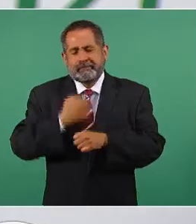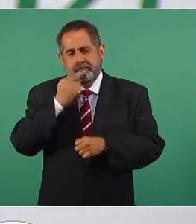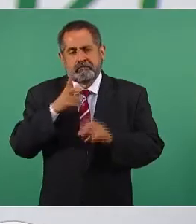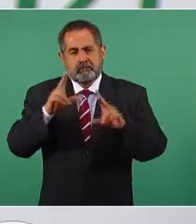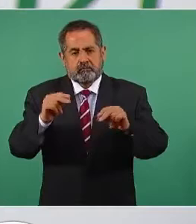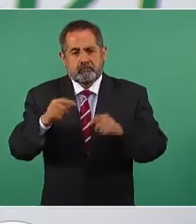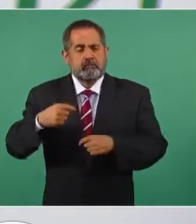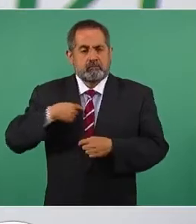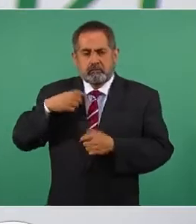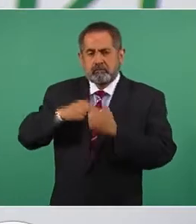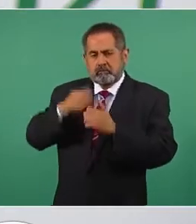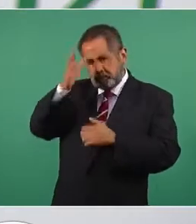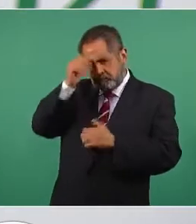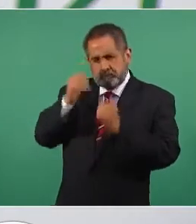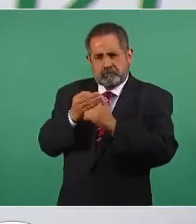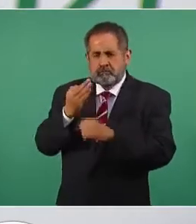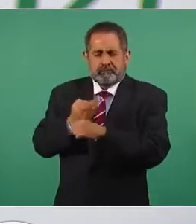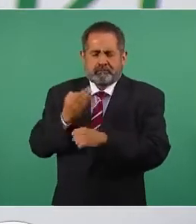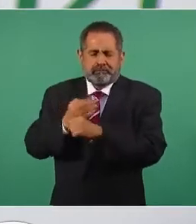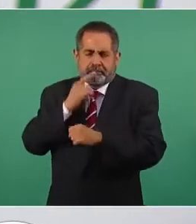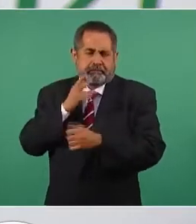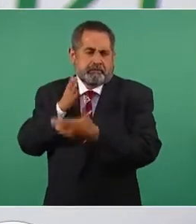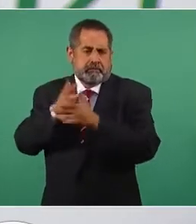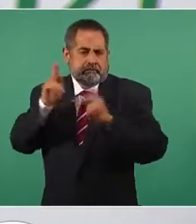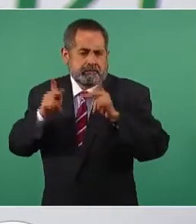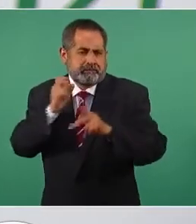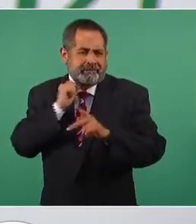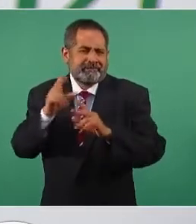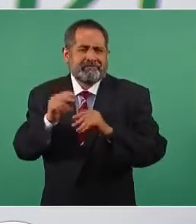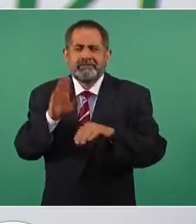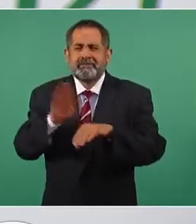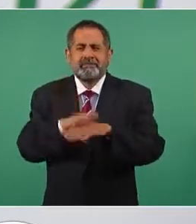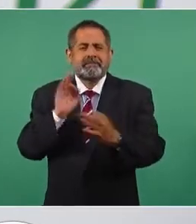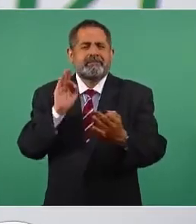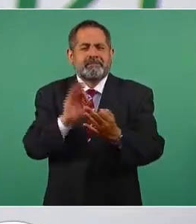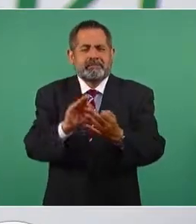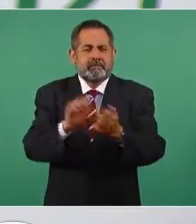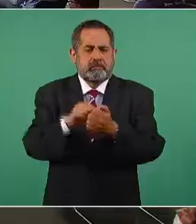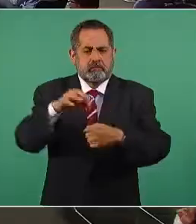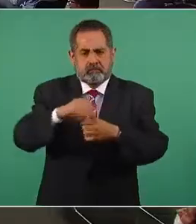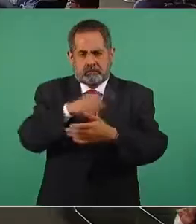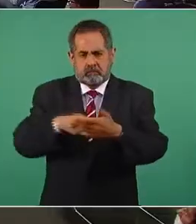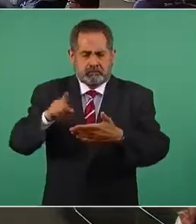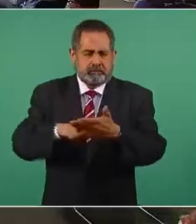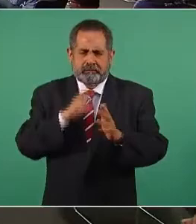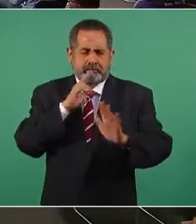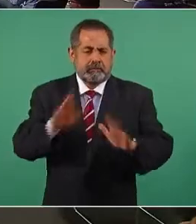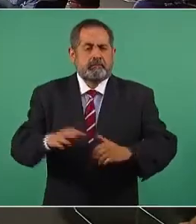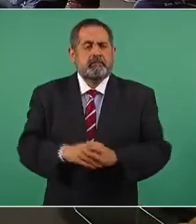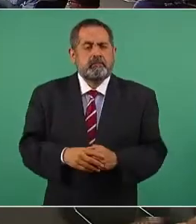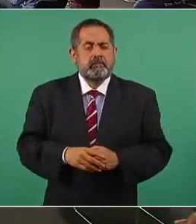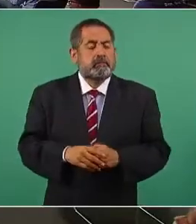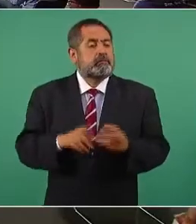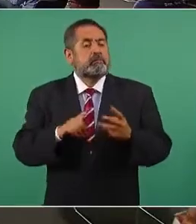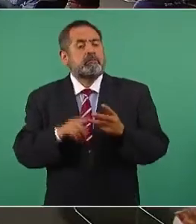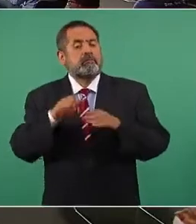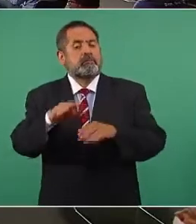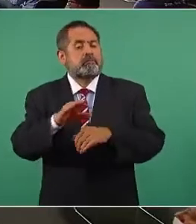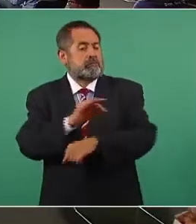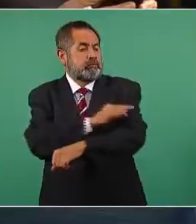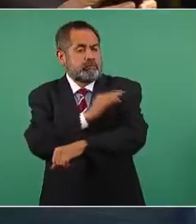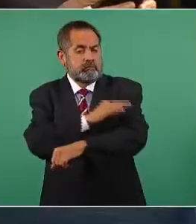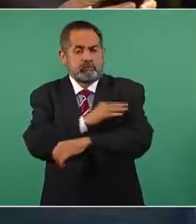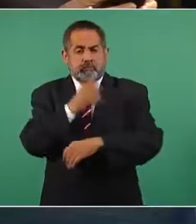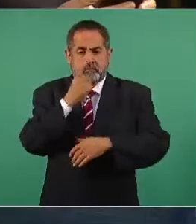nosotros coincidimos en que era lo más prudente, por la cercanía al proceso electoral. Con respecto a lo de las vacunas, decía